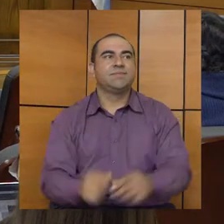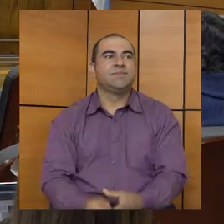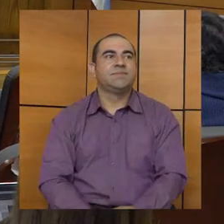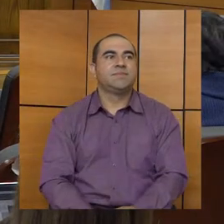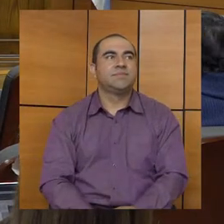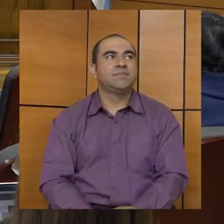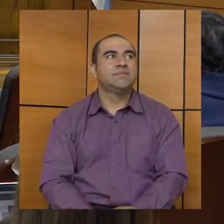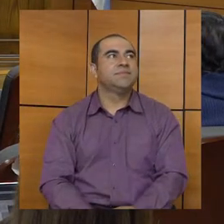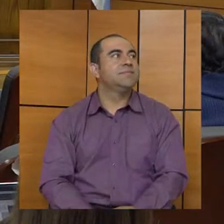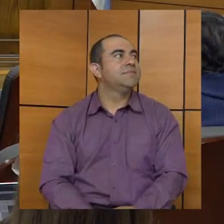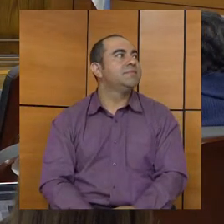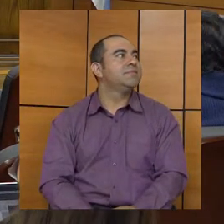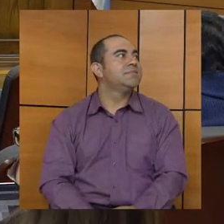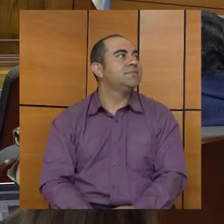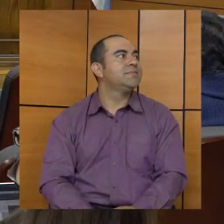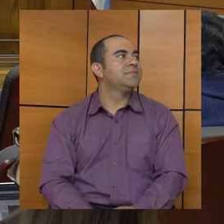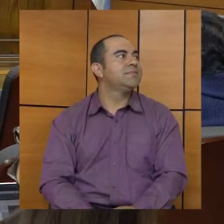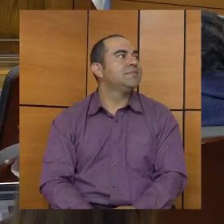Ok.